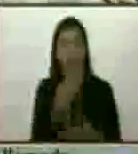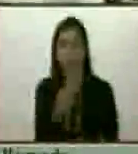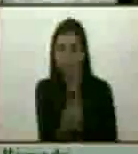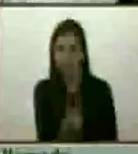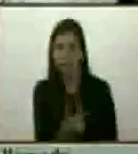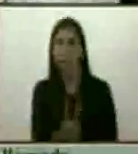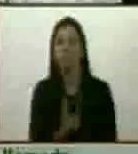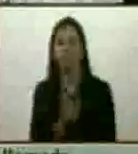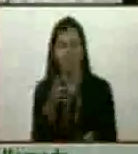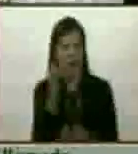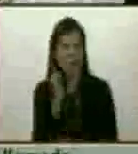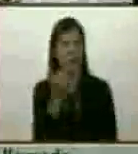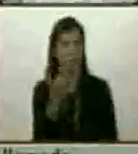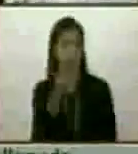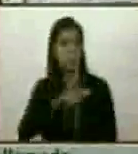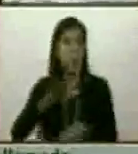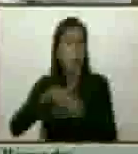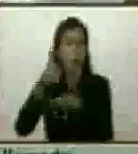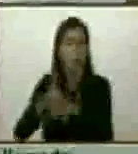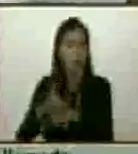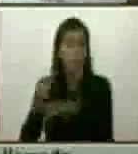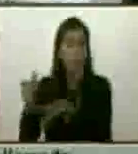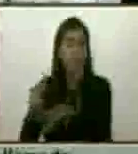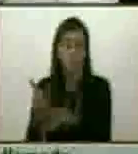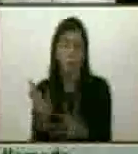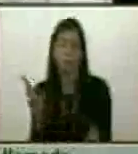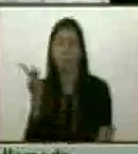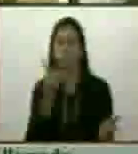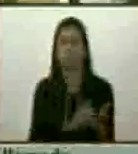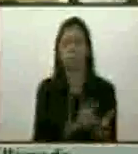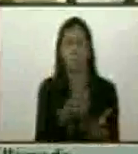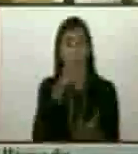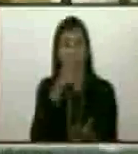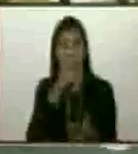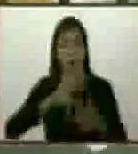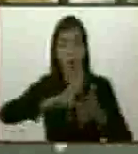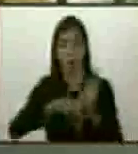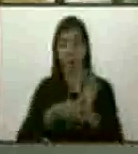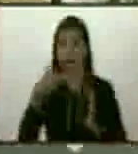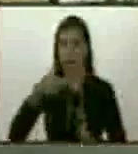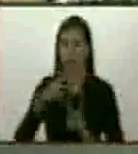hecho se encuentran involucradas tres personas que llegaron directo donde estaban los vigilantes, robaron sus